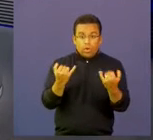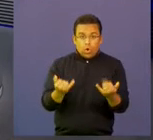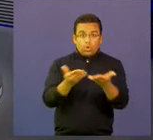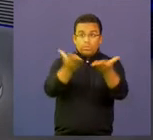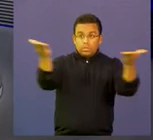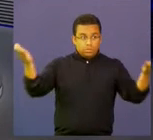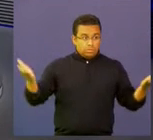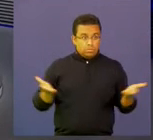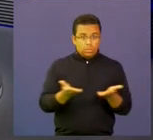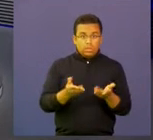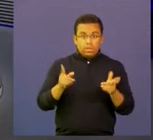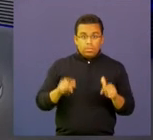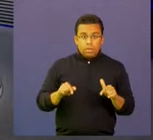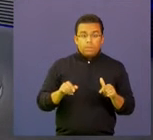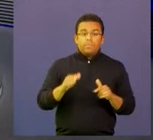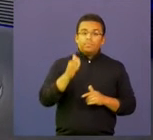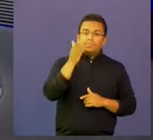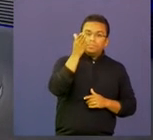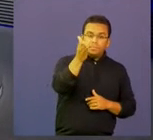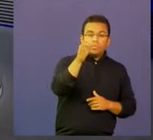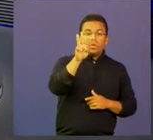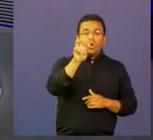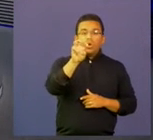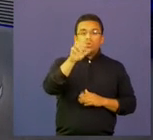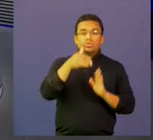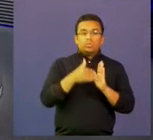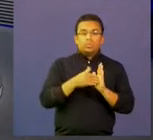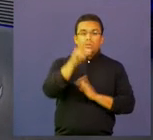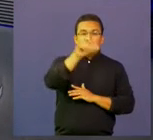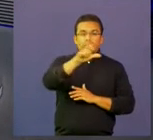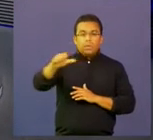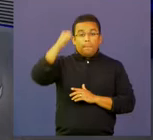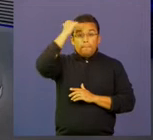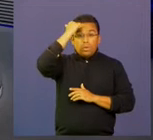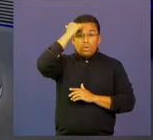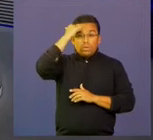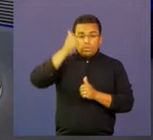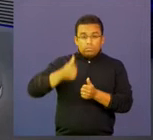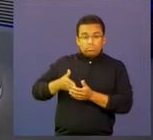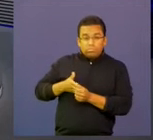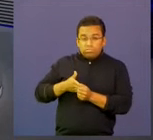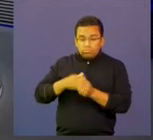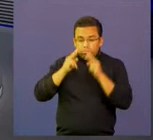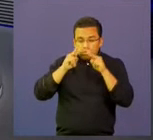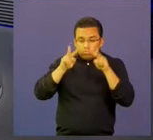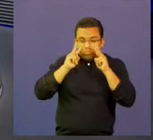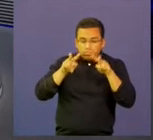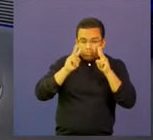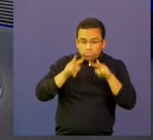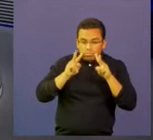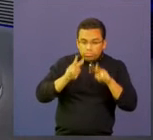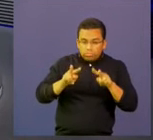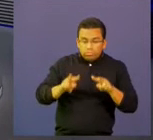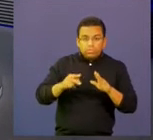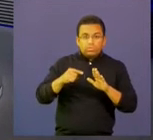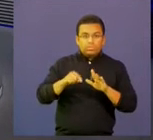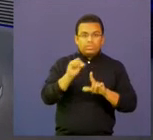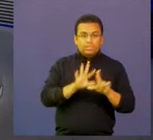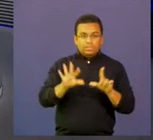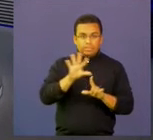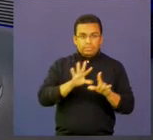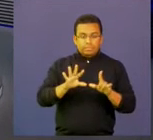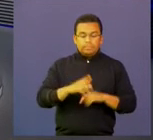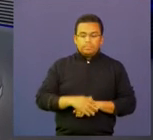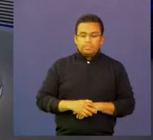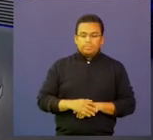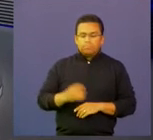también, obviamente, a los 8.000 profesores que han estado haciendo seguimiento a esta transmisión. Ahorita yo hacía